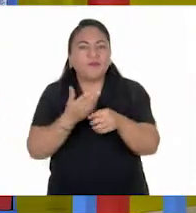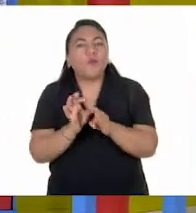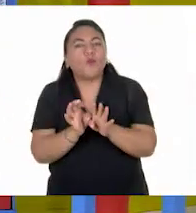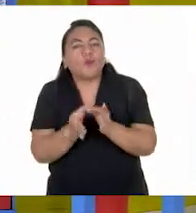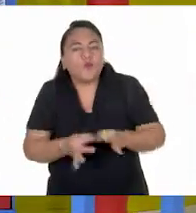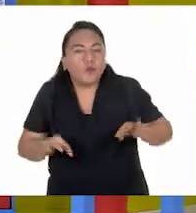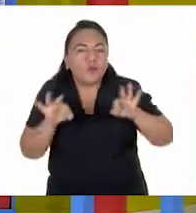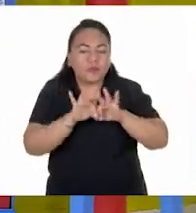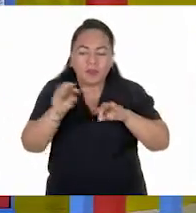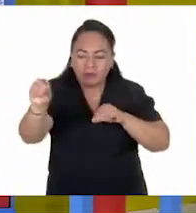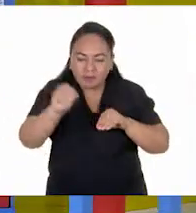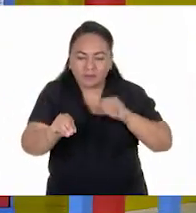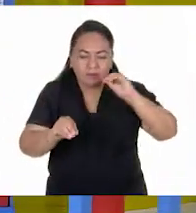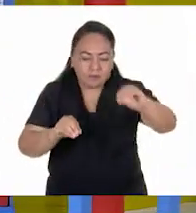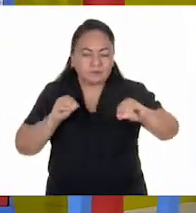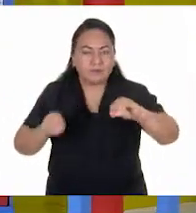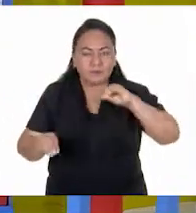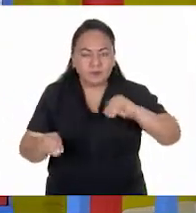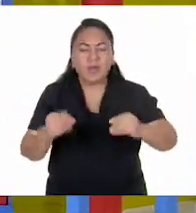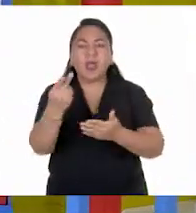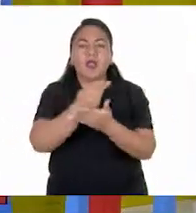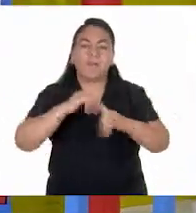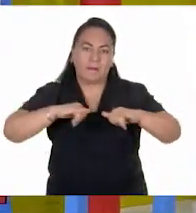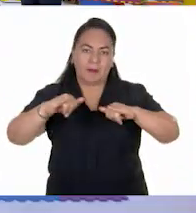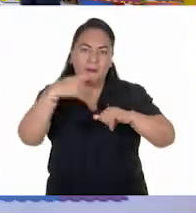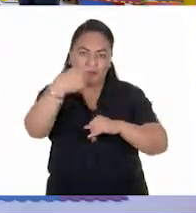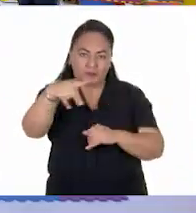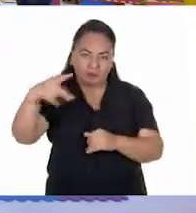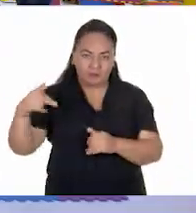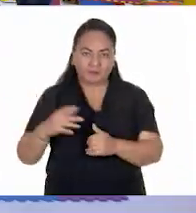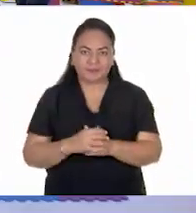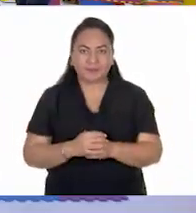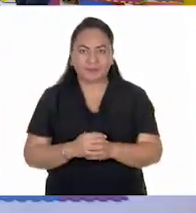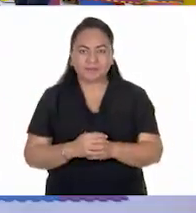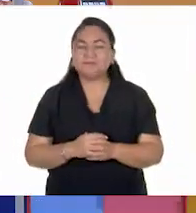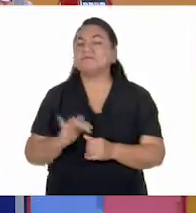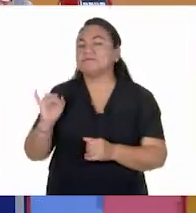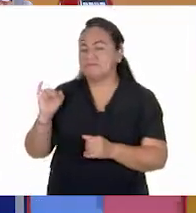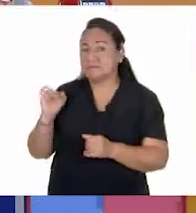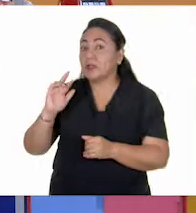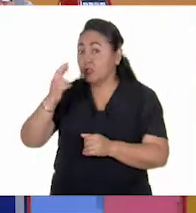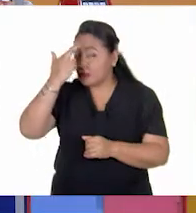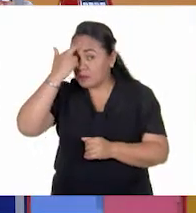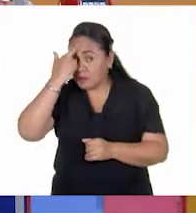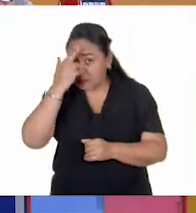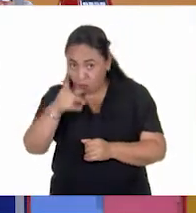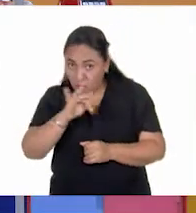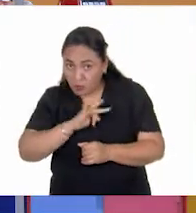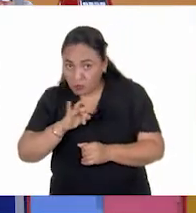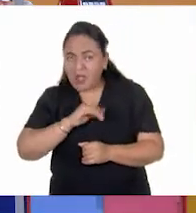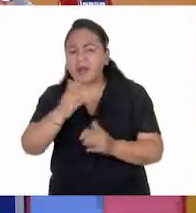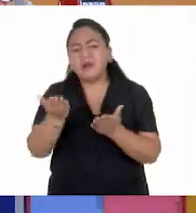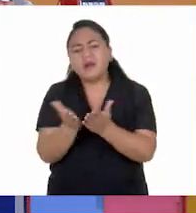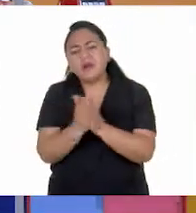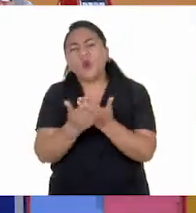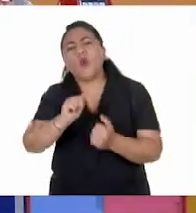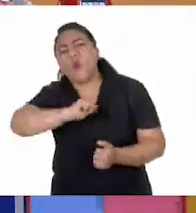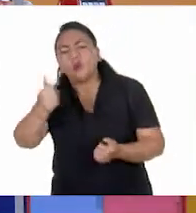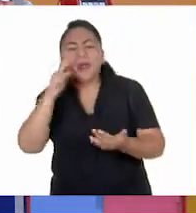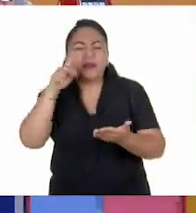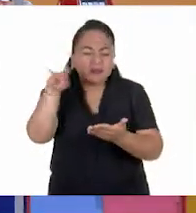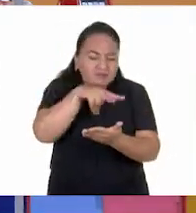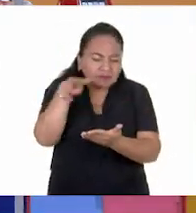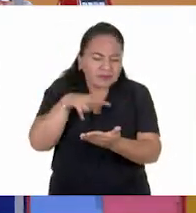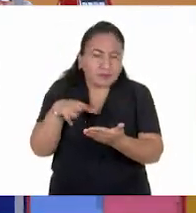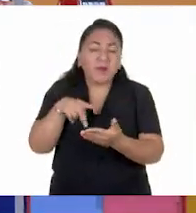y puedan representarlos en sus croquis. Así es. Y bueno, te recuerdo que si te es posible, consulta otros libros y